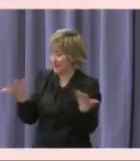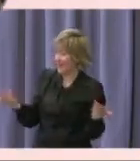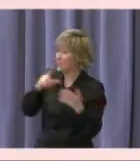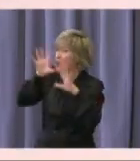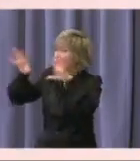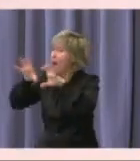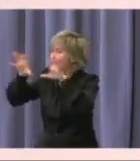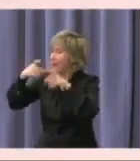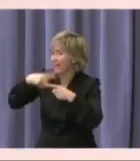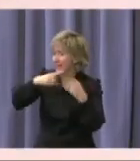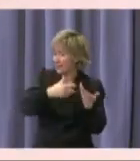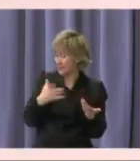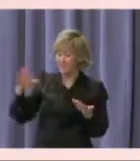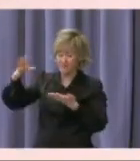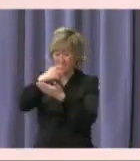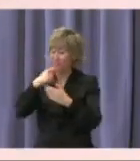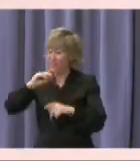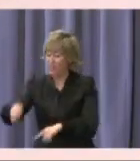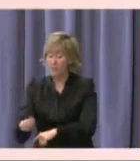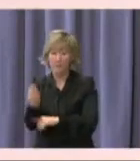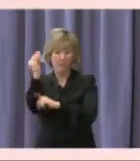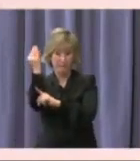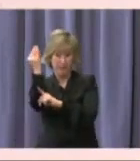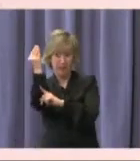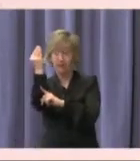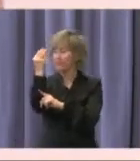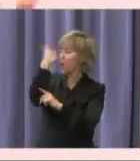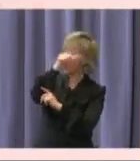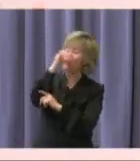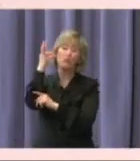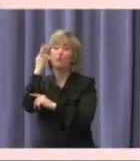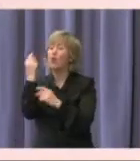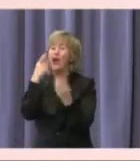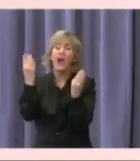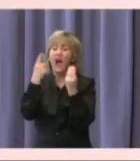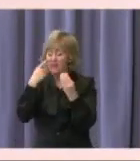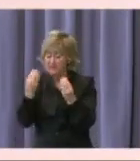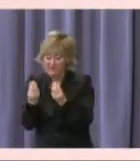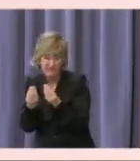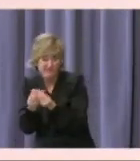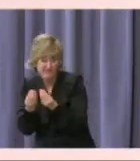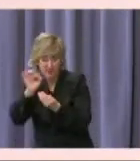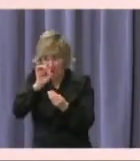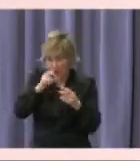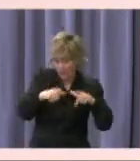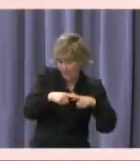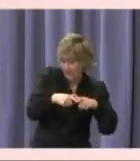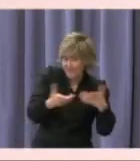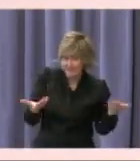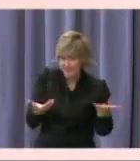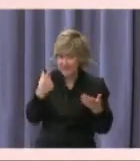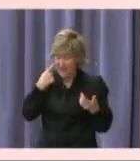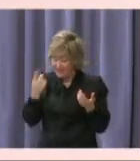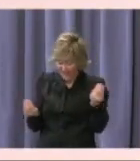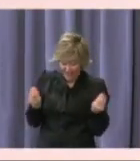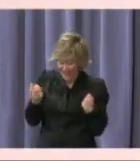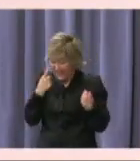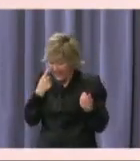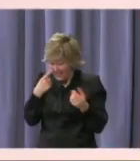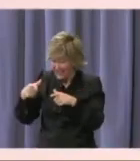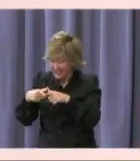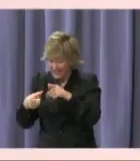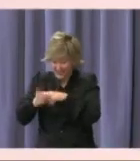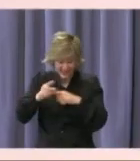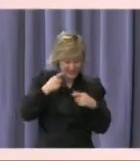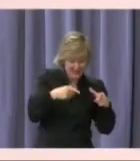mundo? Pues cogiendo un bebé y diciendo hombre, mujer, basándonos en los genitales. Esos genitales han adquirido una fuerza